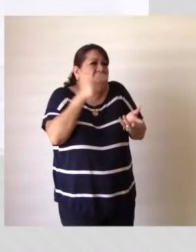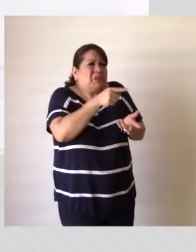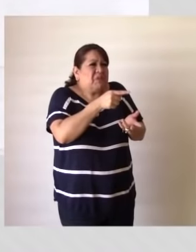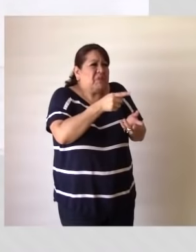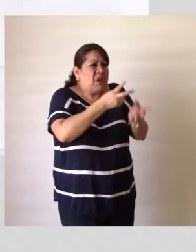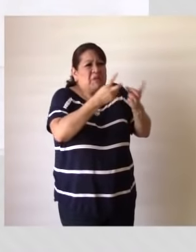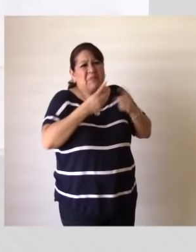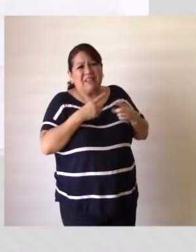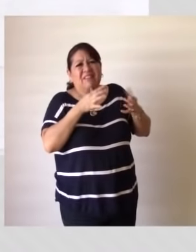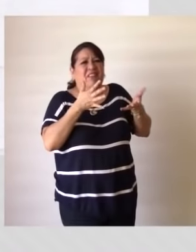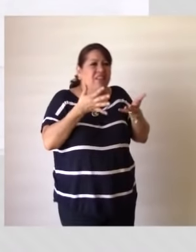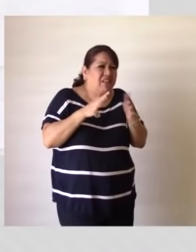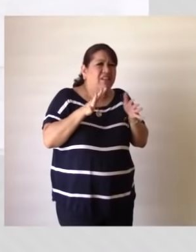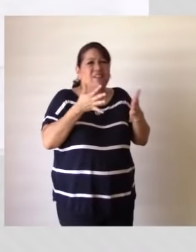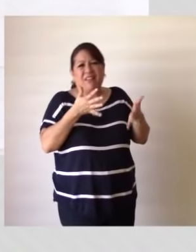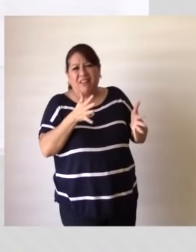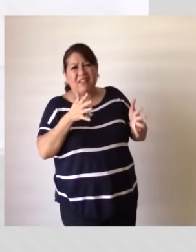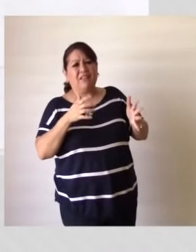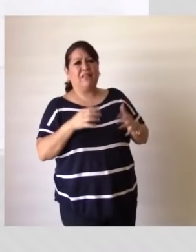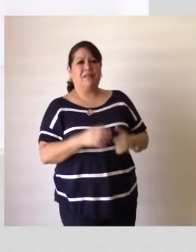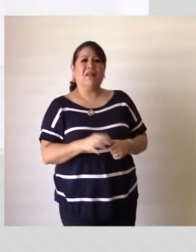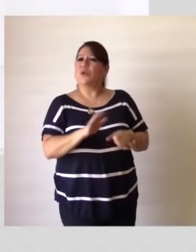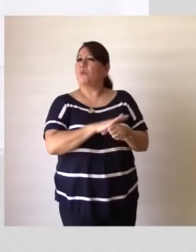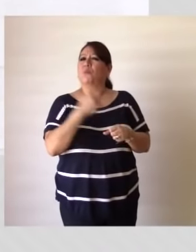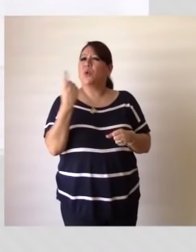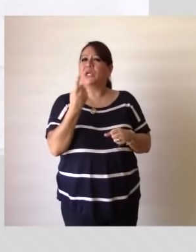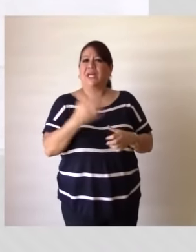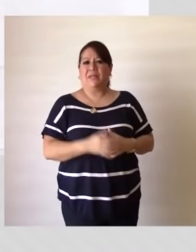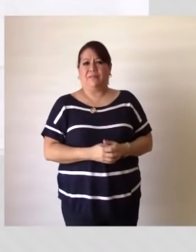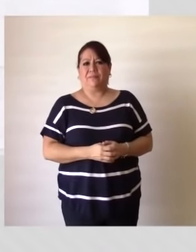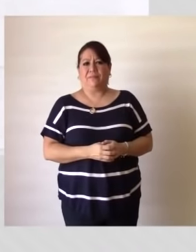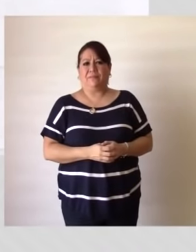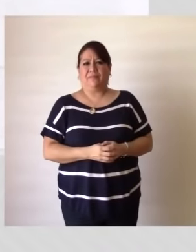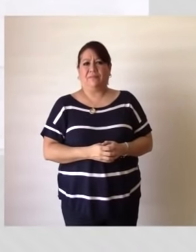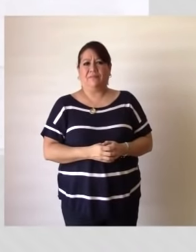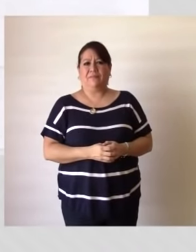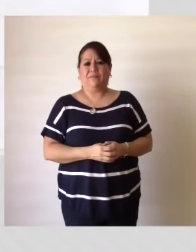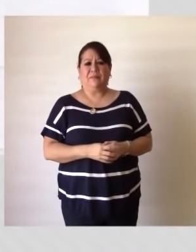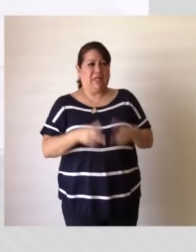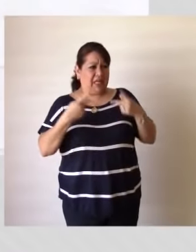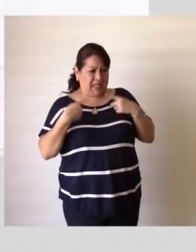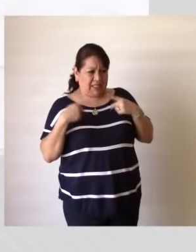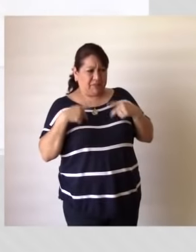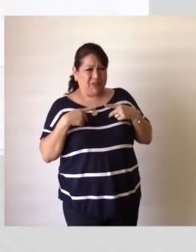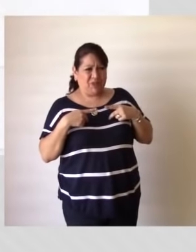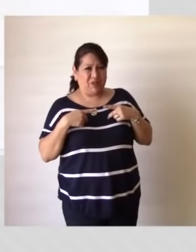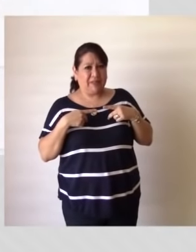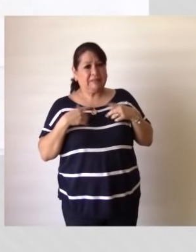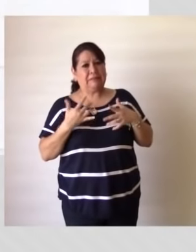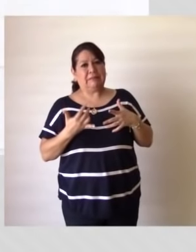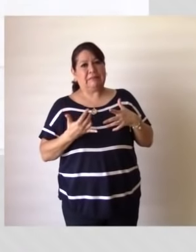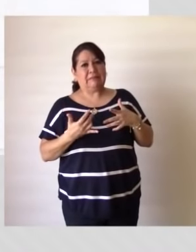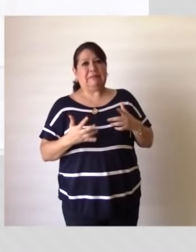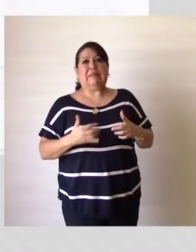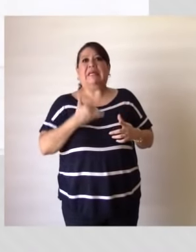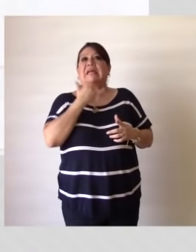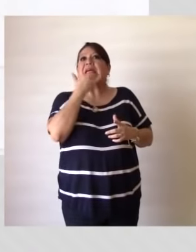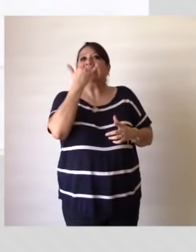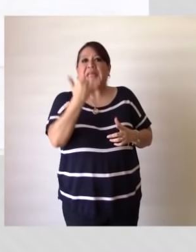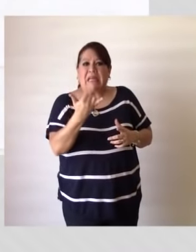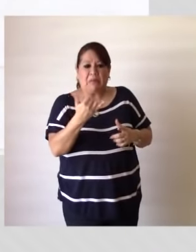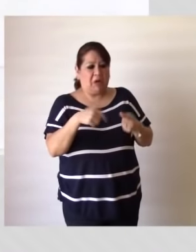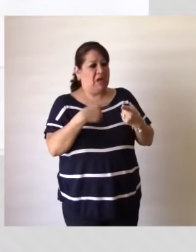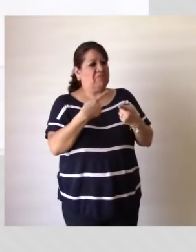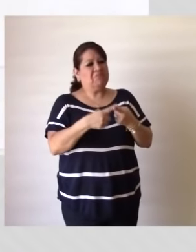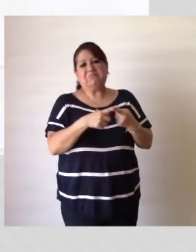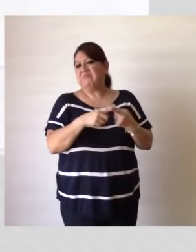el pueblo estaba cayendo en este error recuerda te mencioné dos puntos por falta de agradecimiento o por falta de